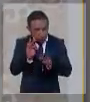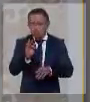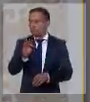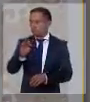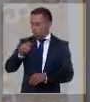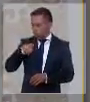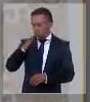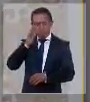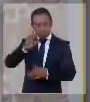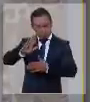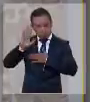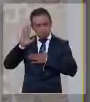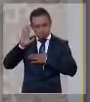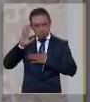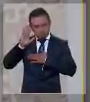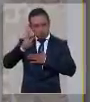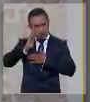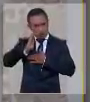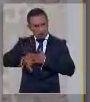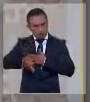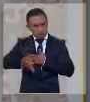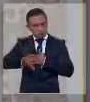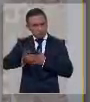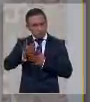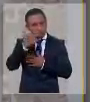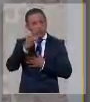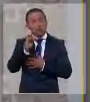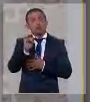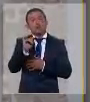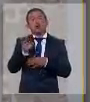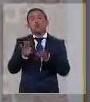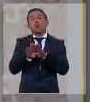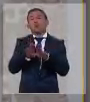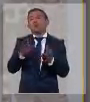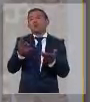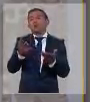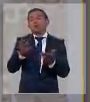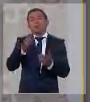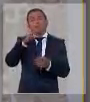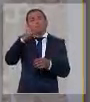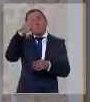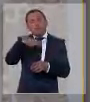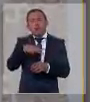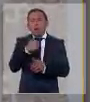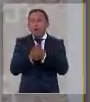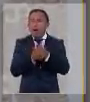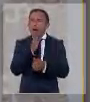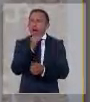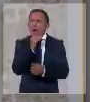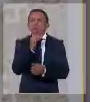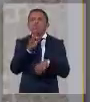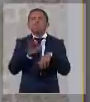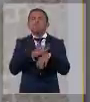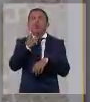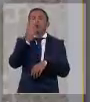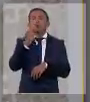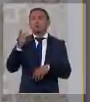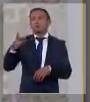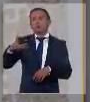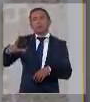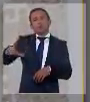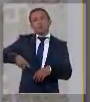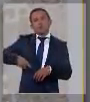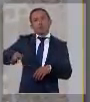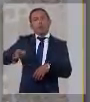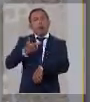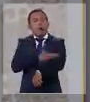término que yo le llamo burocracia, que no ha podido ser posible en México porque quienes gobiernan el país ponen a